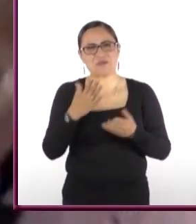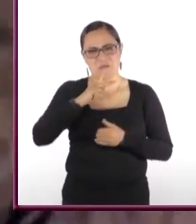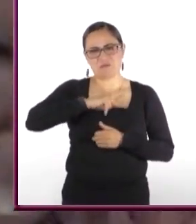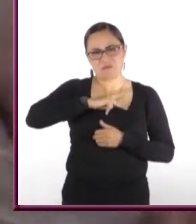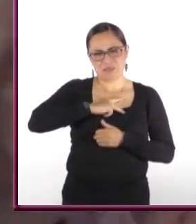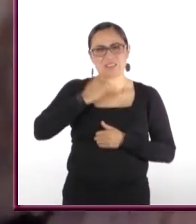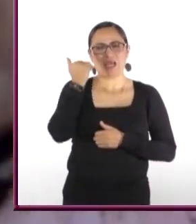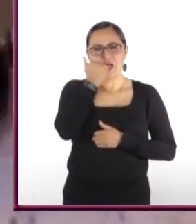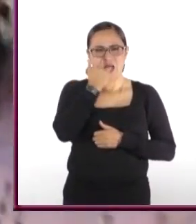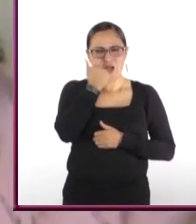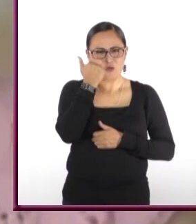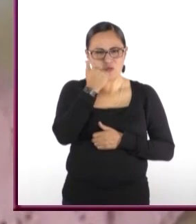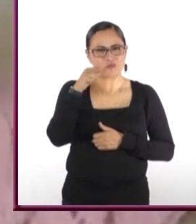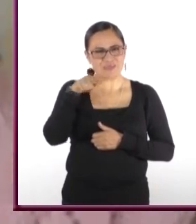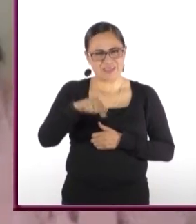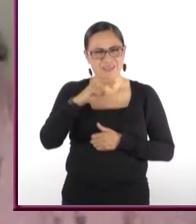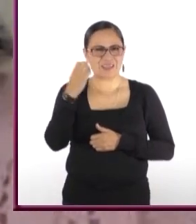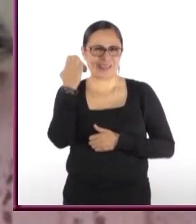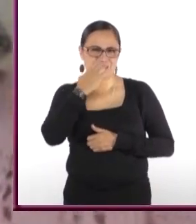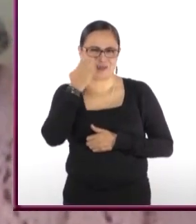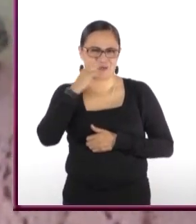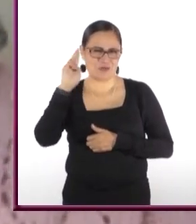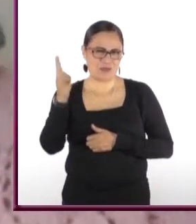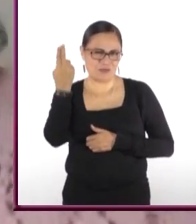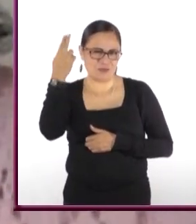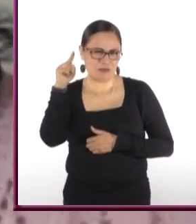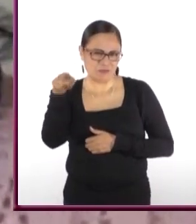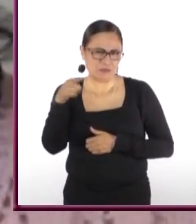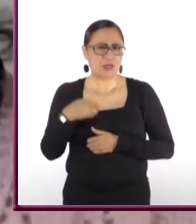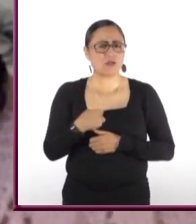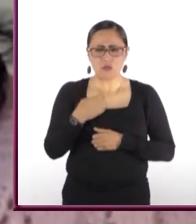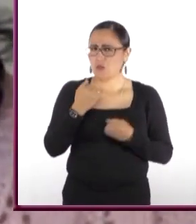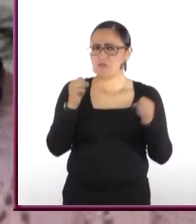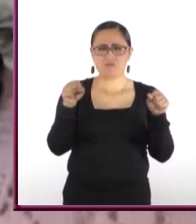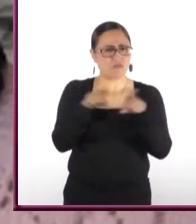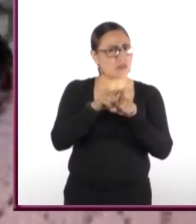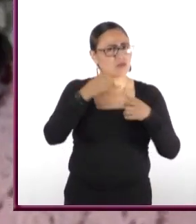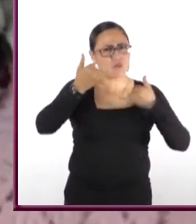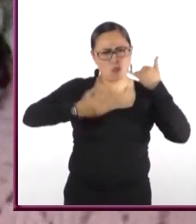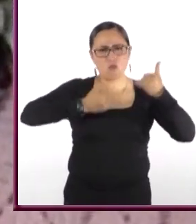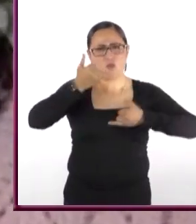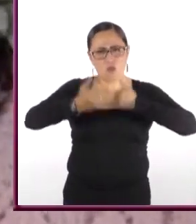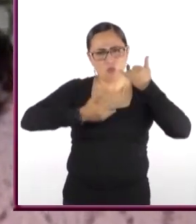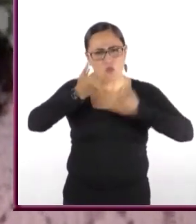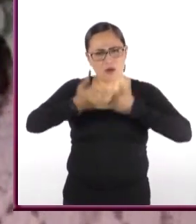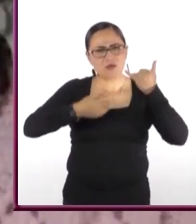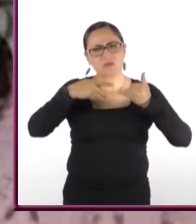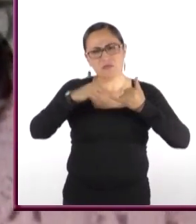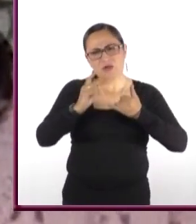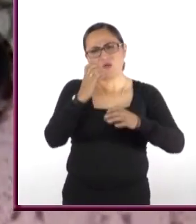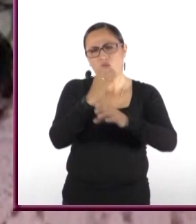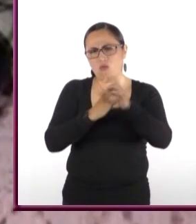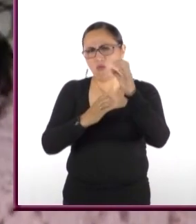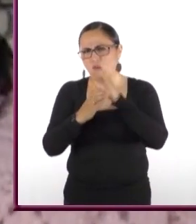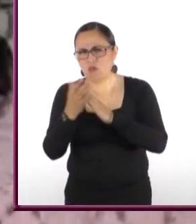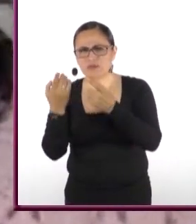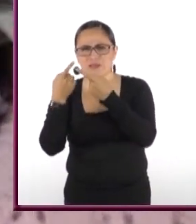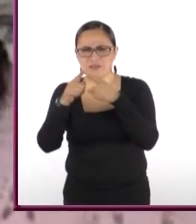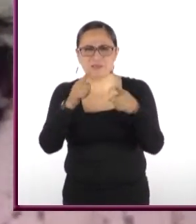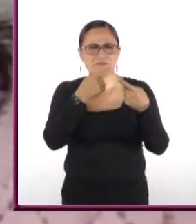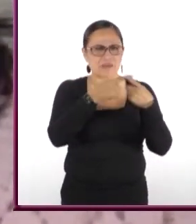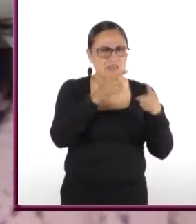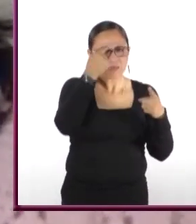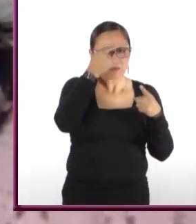mis alumnas y alumnos en la facultad, hago los mismos juegos, pero les pido diferentes cosas, hasta